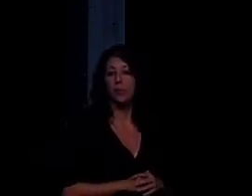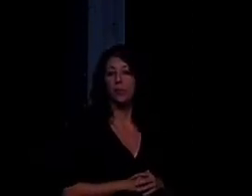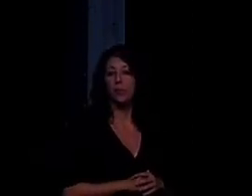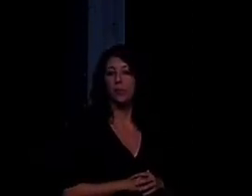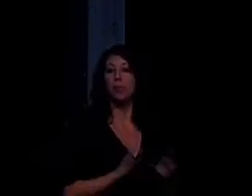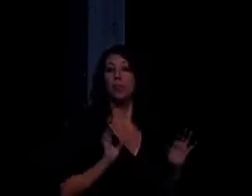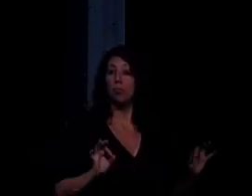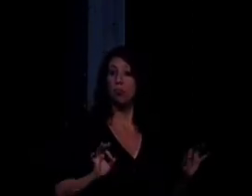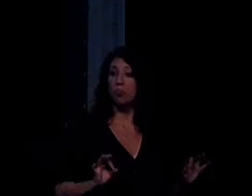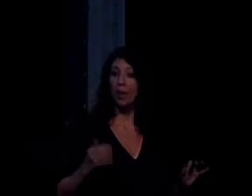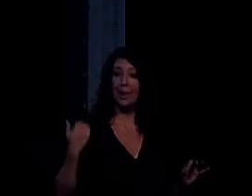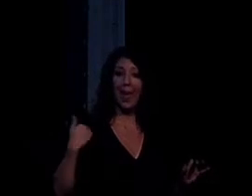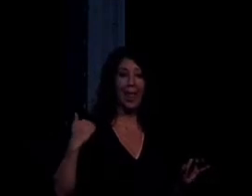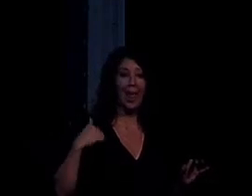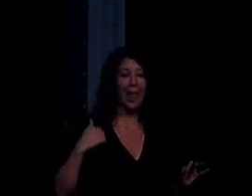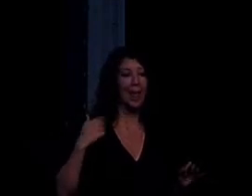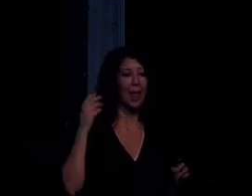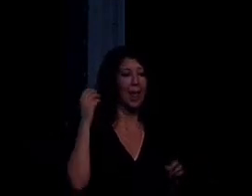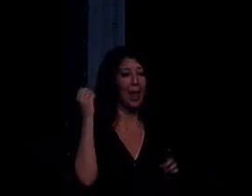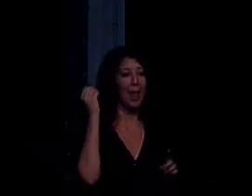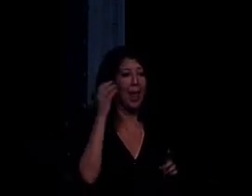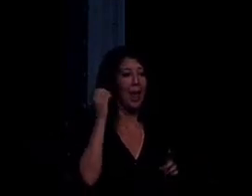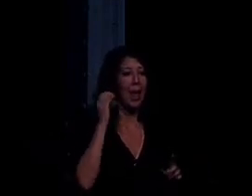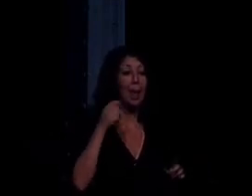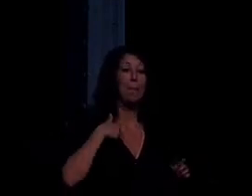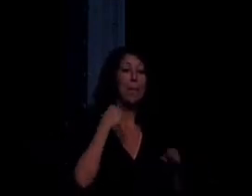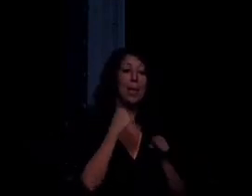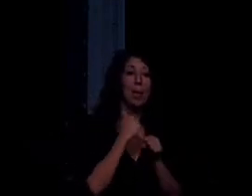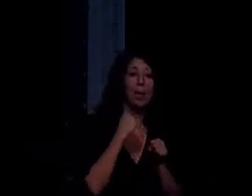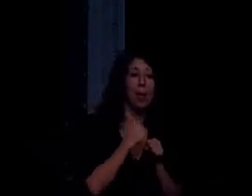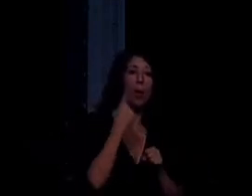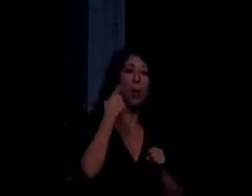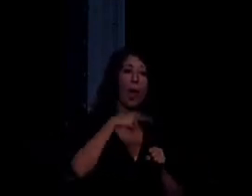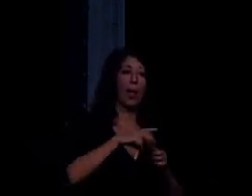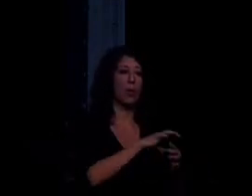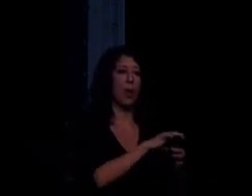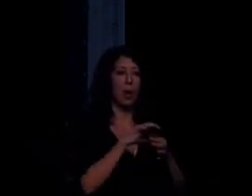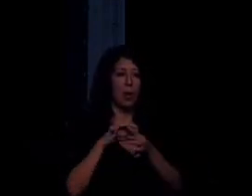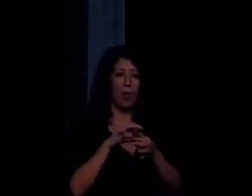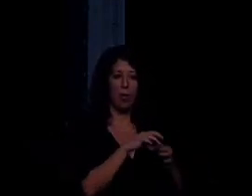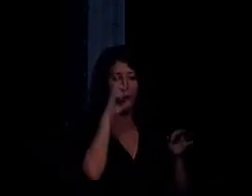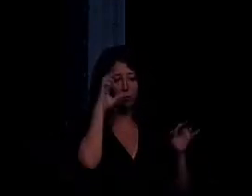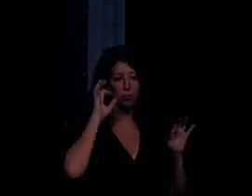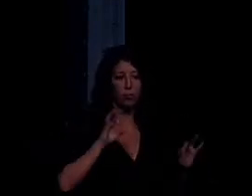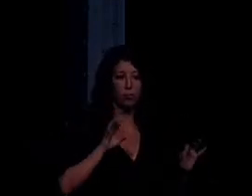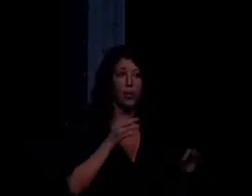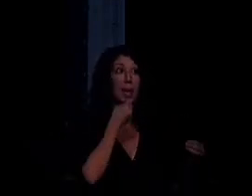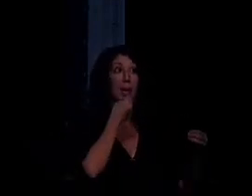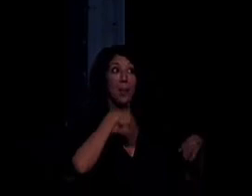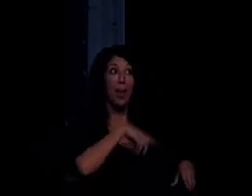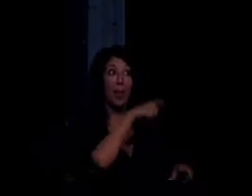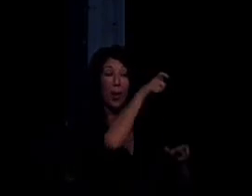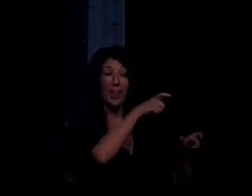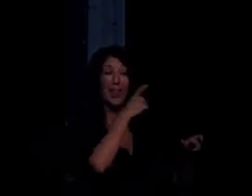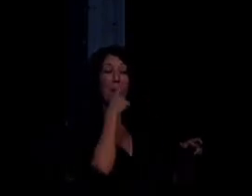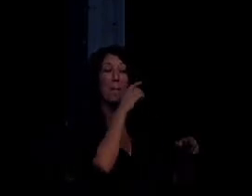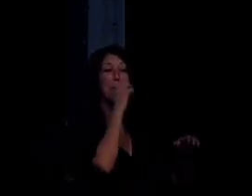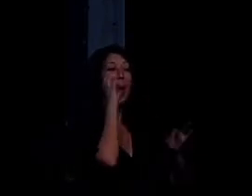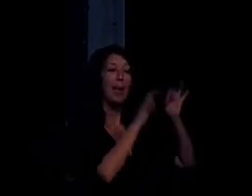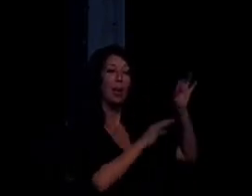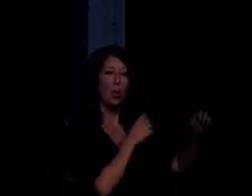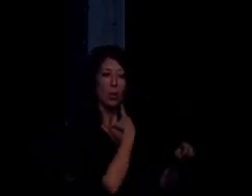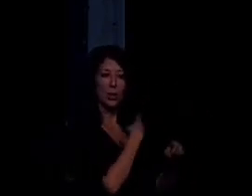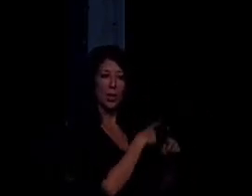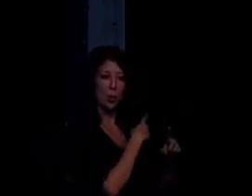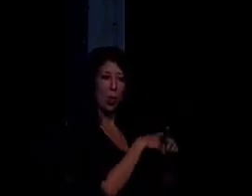Llegados a este punto es claro y evidente, ¿no?, en mi trabajo que hay una clara relación entre las representaciones del peligro sexual y cómo éstas